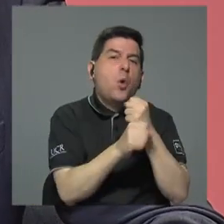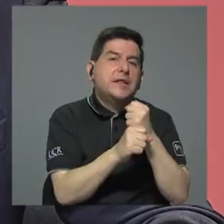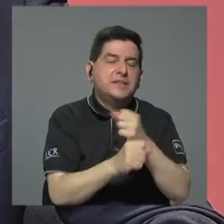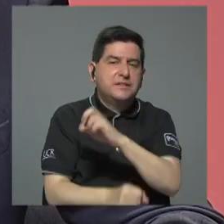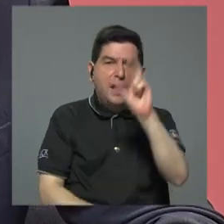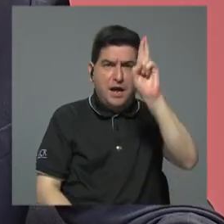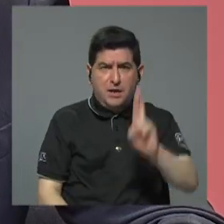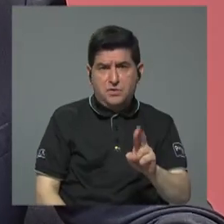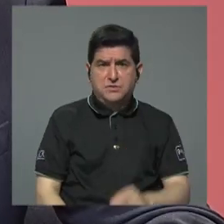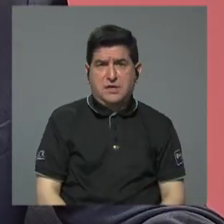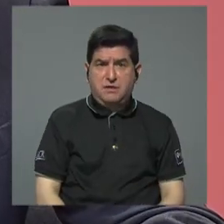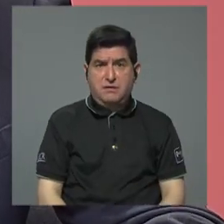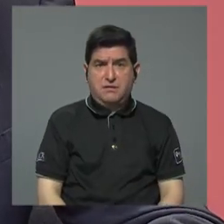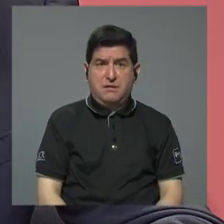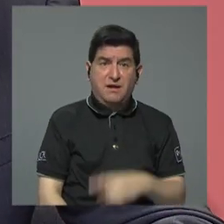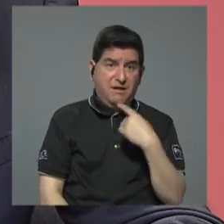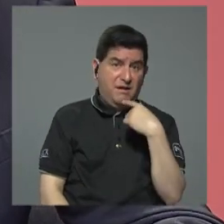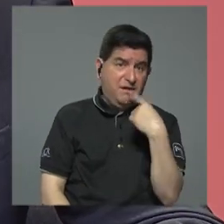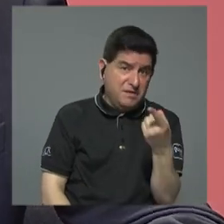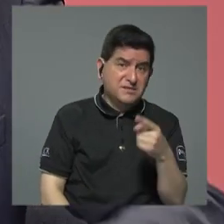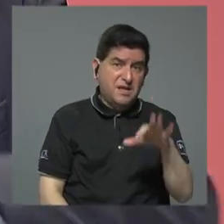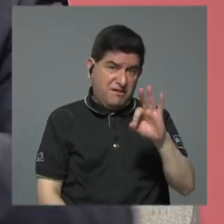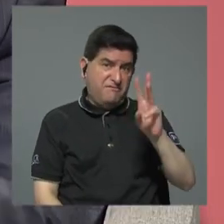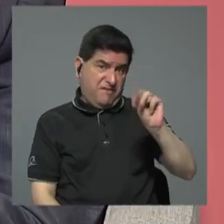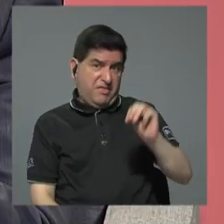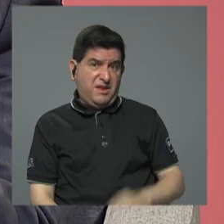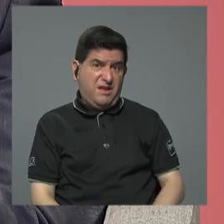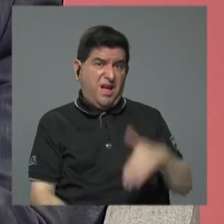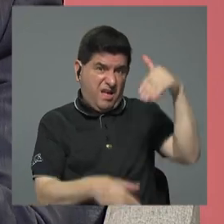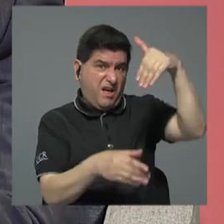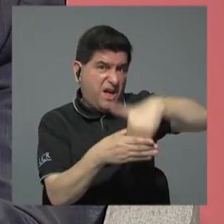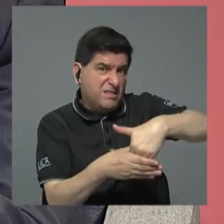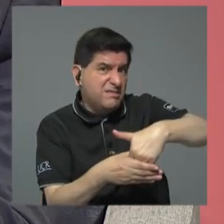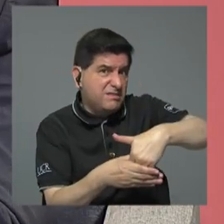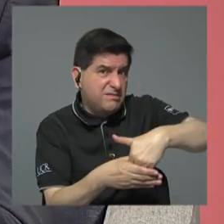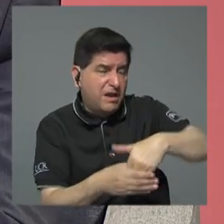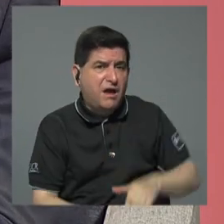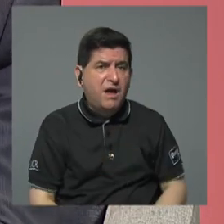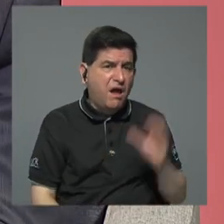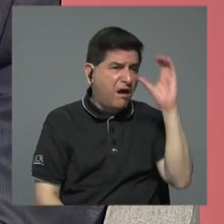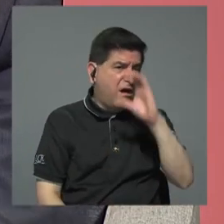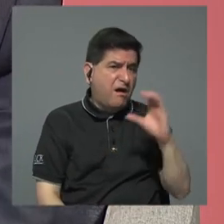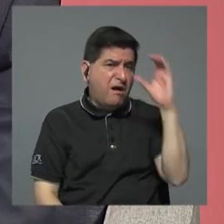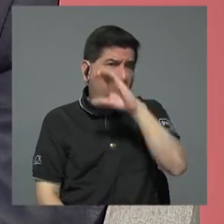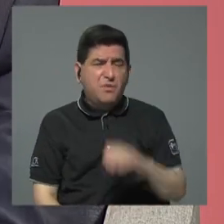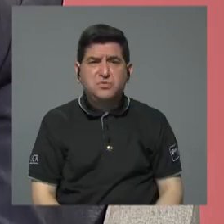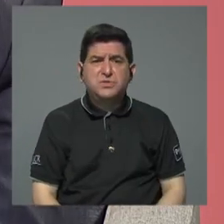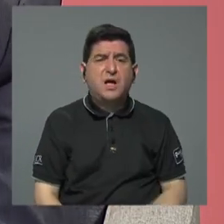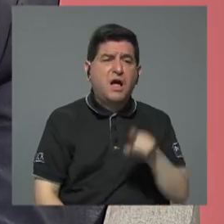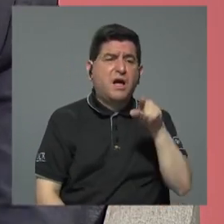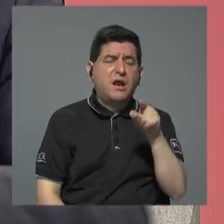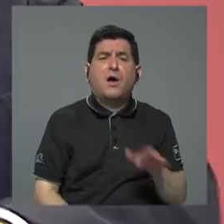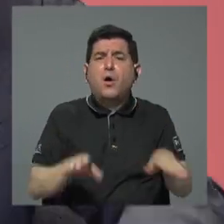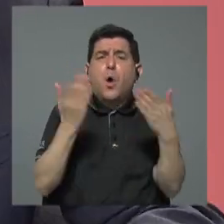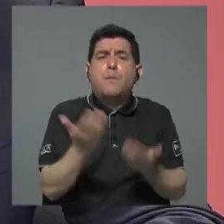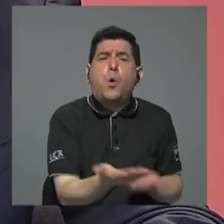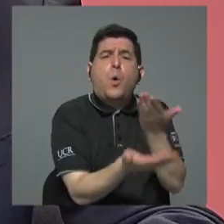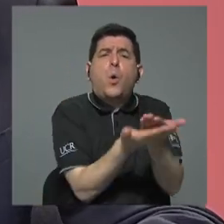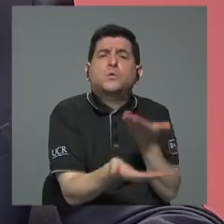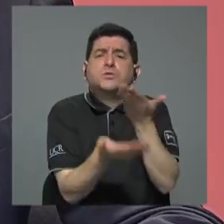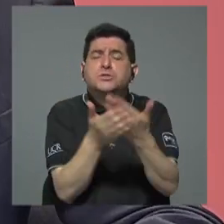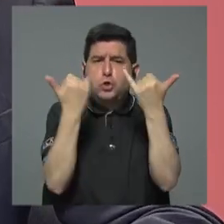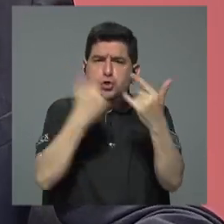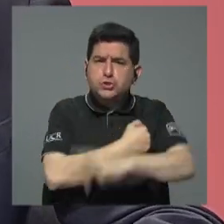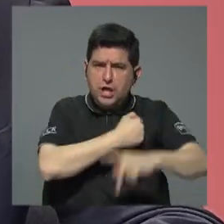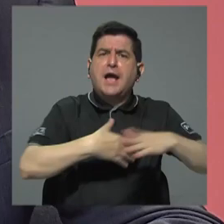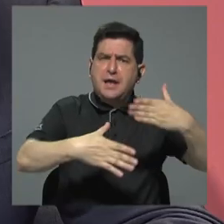Rica, nos dice Federico, que va a entrar a explorar a través de concesiones. Ya en el país se han